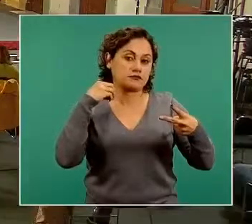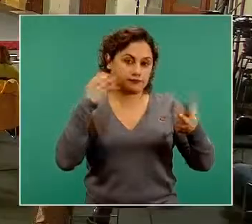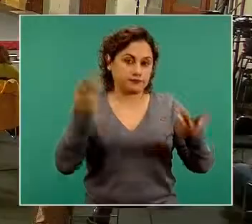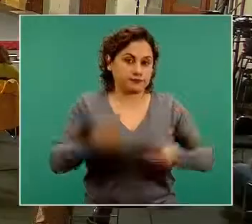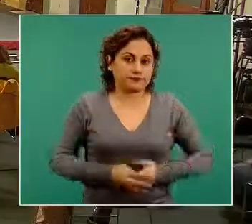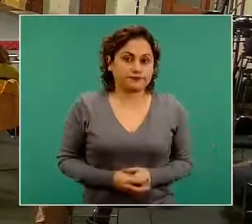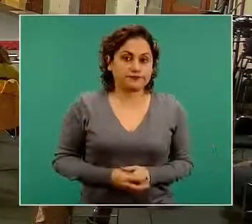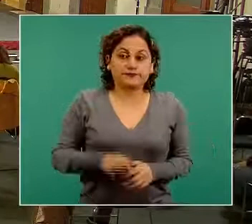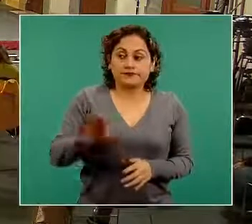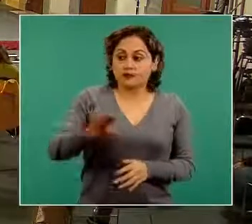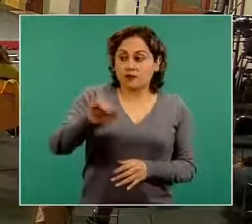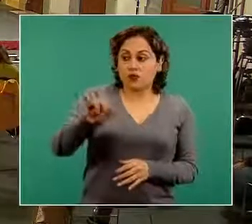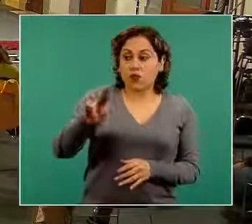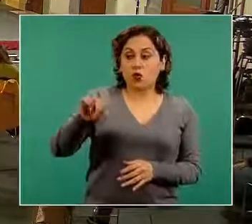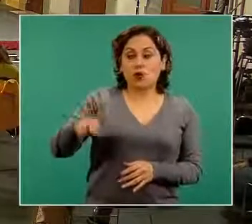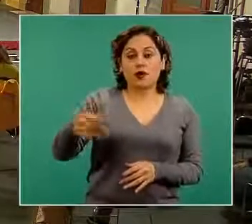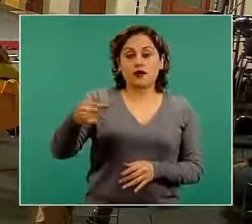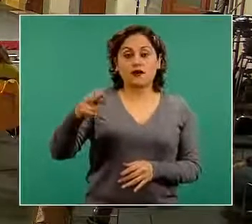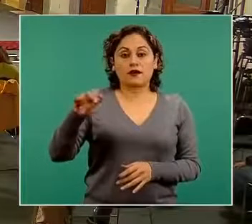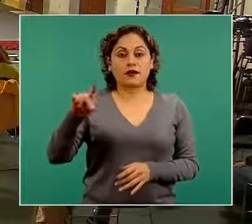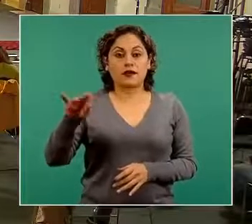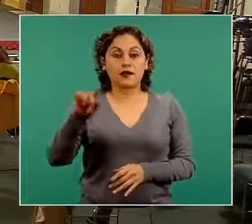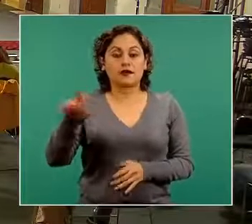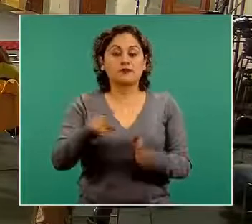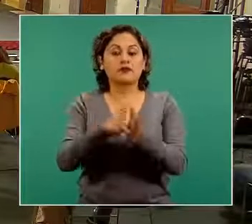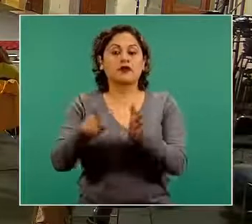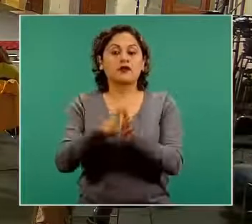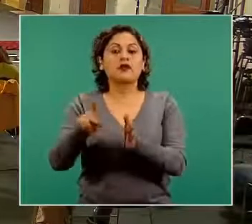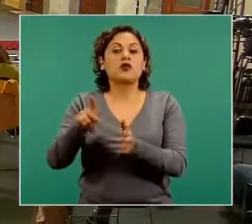Gracias. Juan Hernández, periódico Basta, Grupo Cantón.